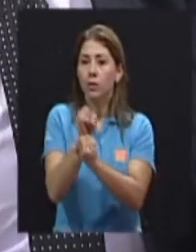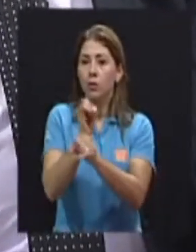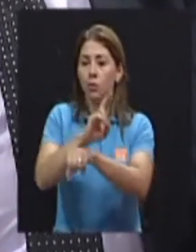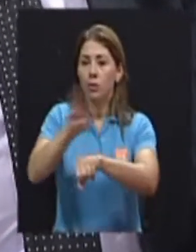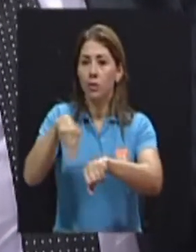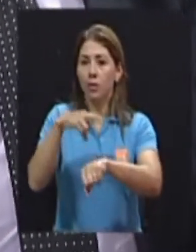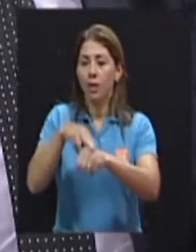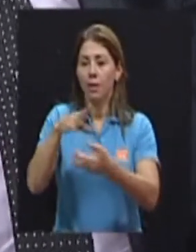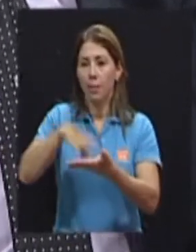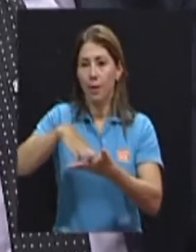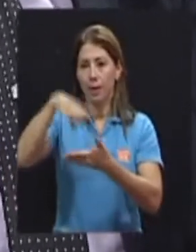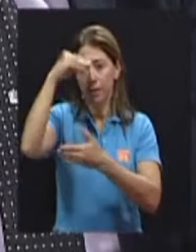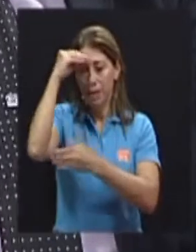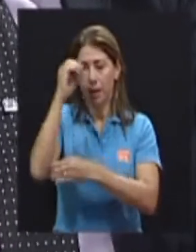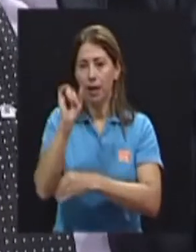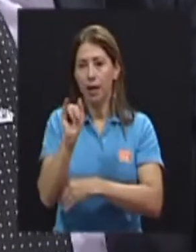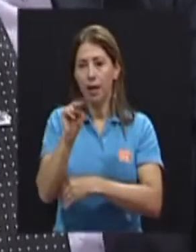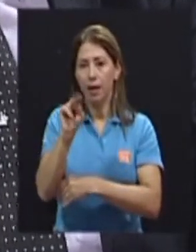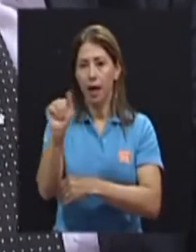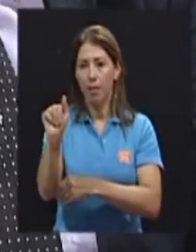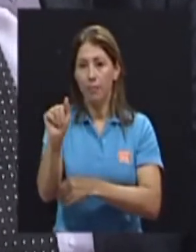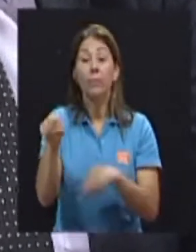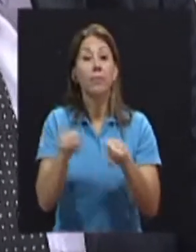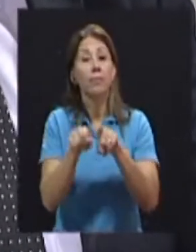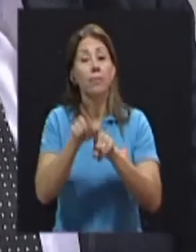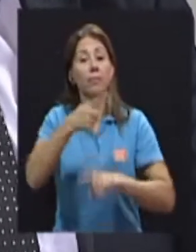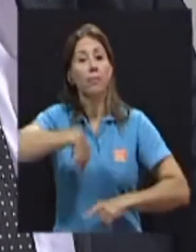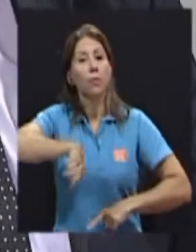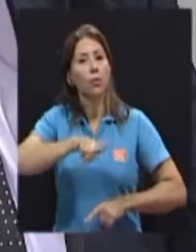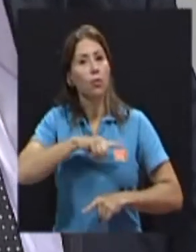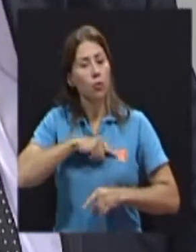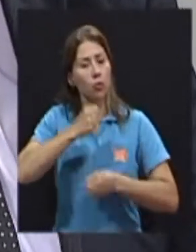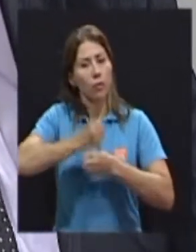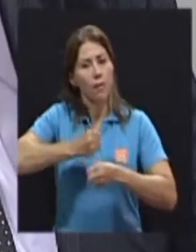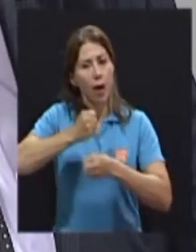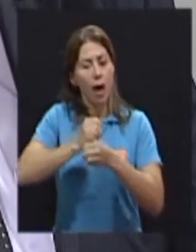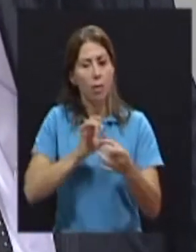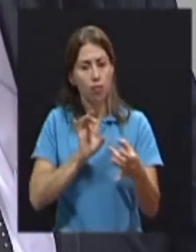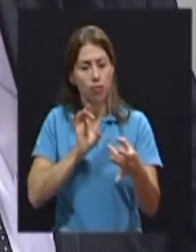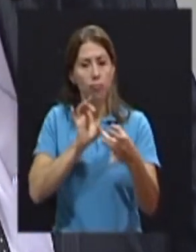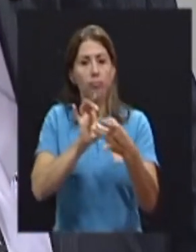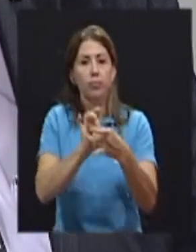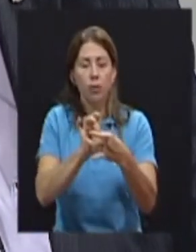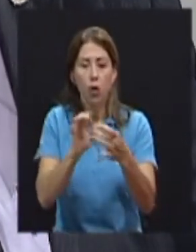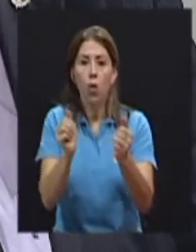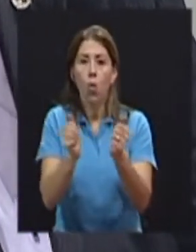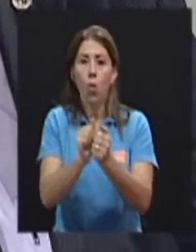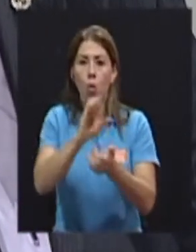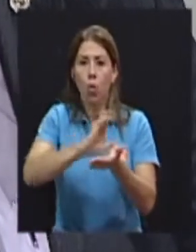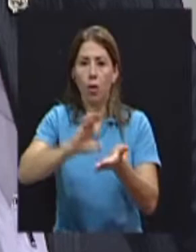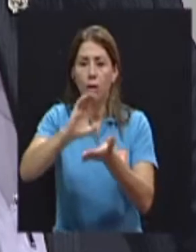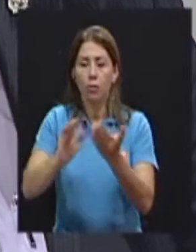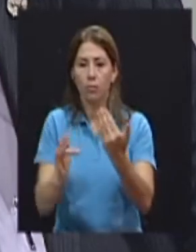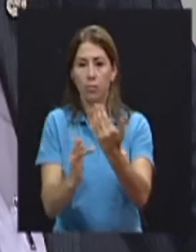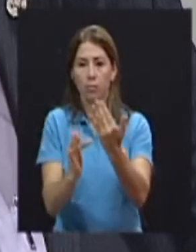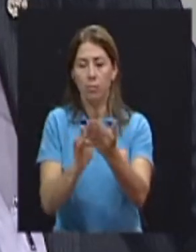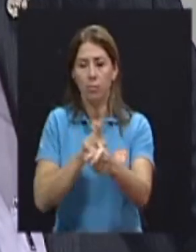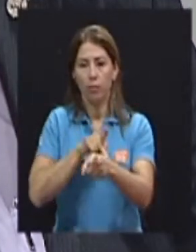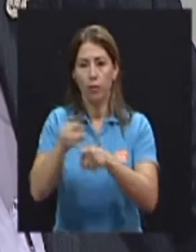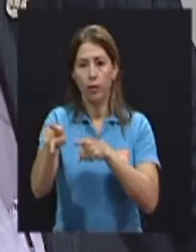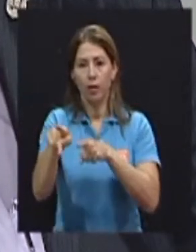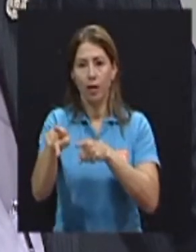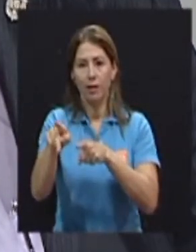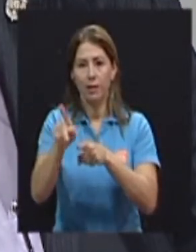Aprendizaje y estamos desarrollando esfuerzos valiosos de articulación con los colegios técnicos profesionales